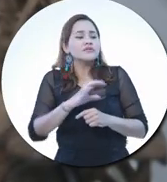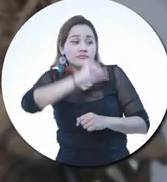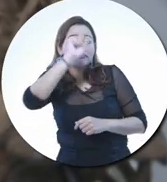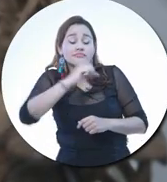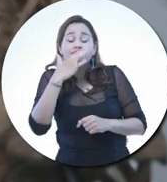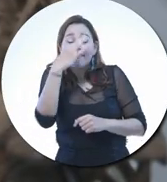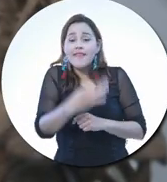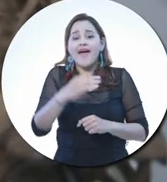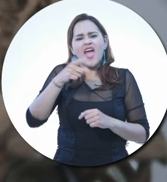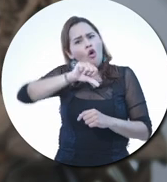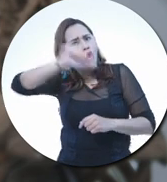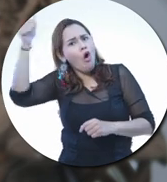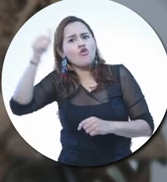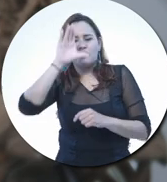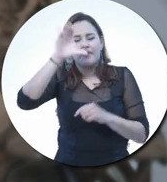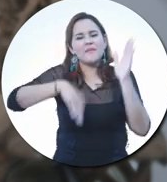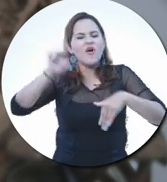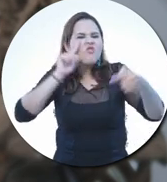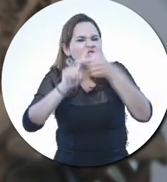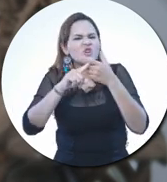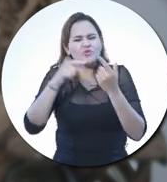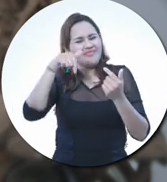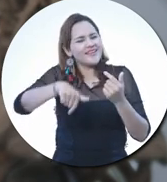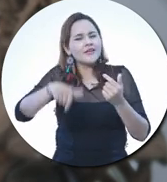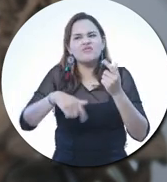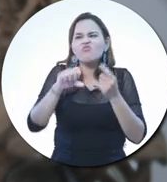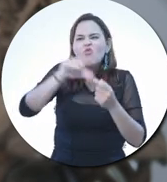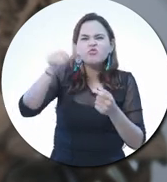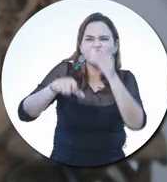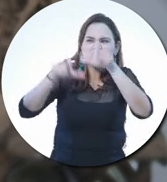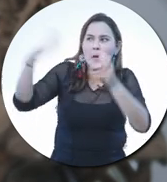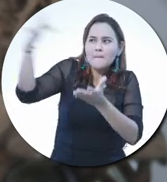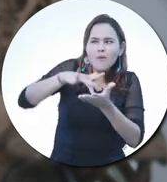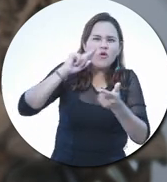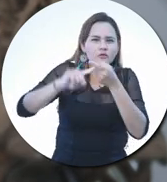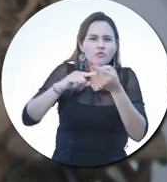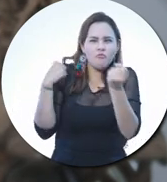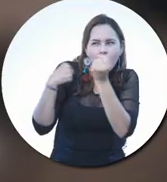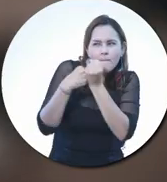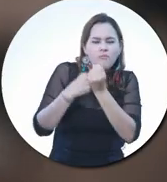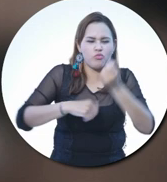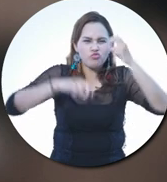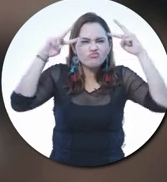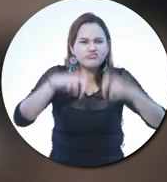son extranjeros. En esta universidad se apoyan con investigadores externos para mejorar sus procesos.